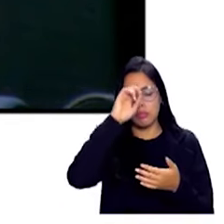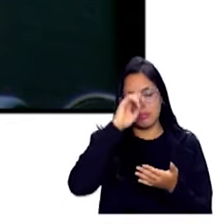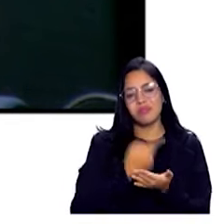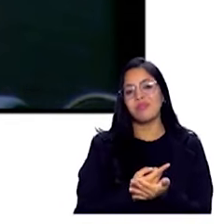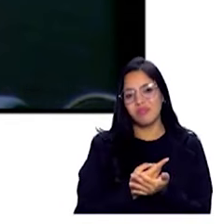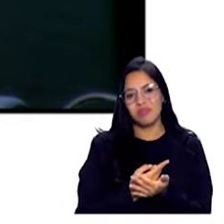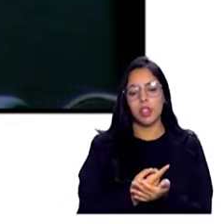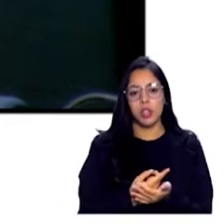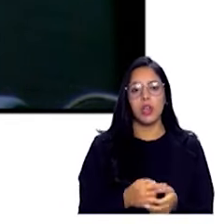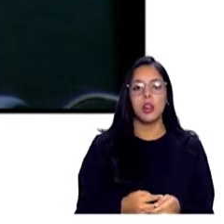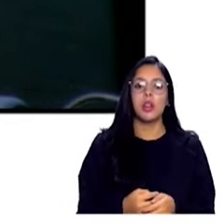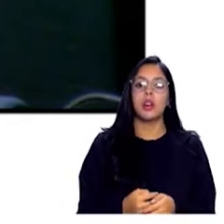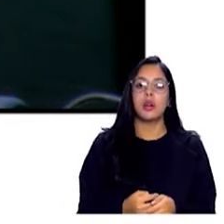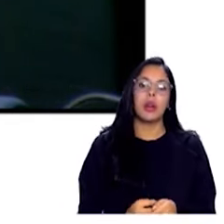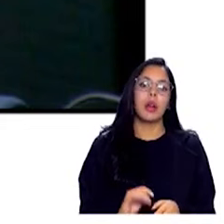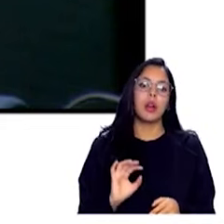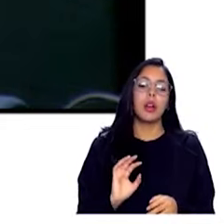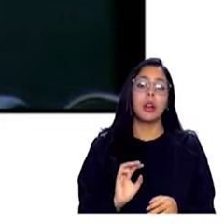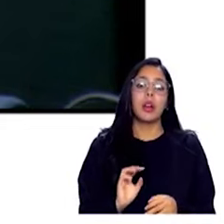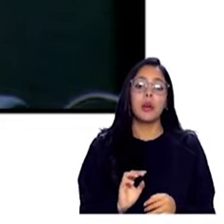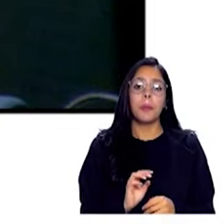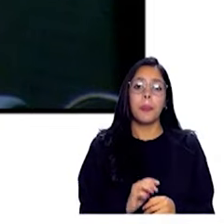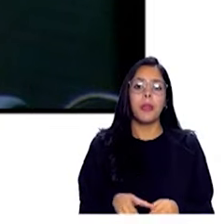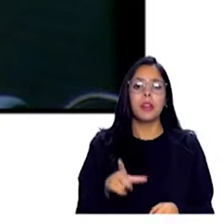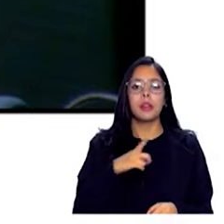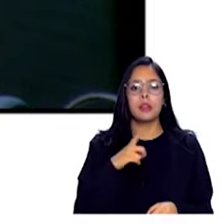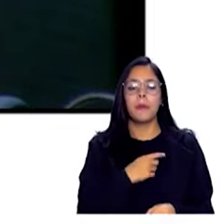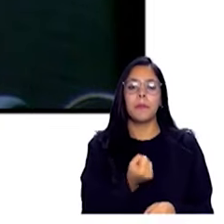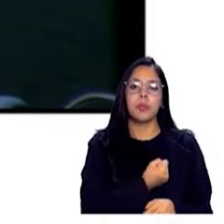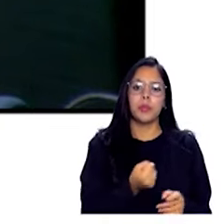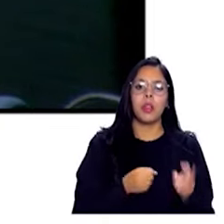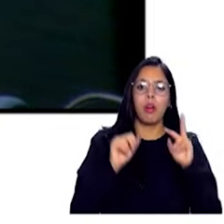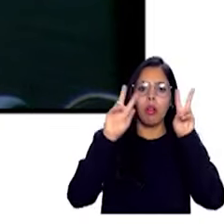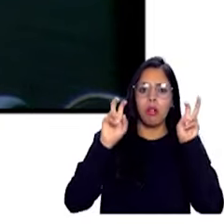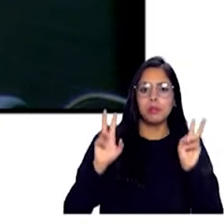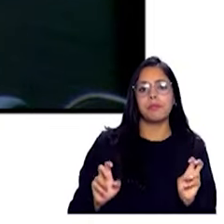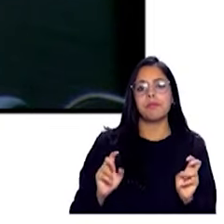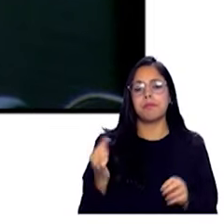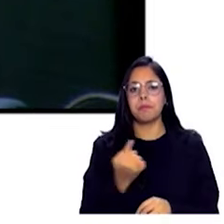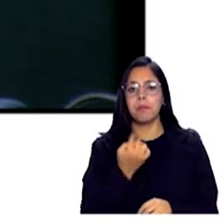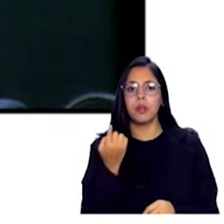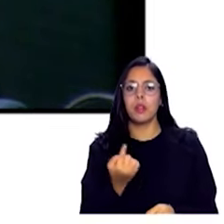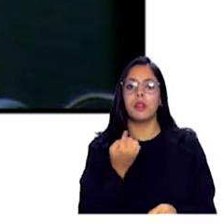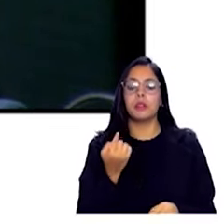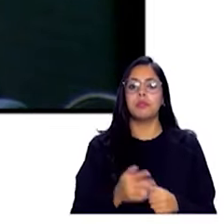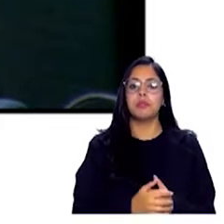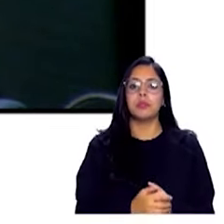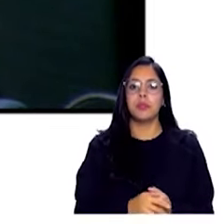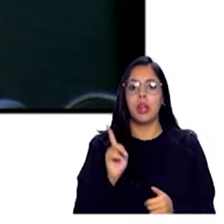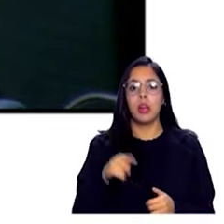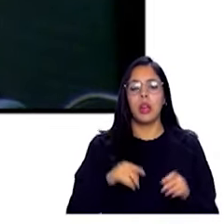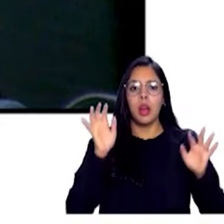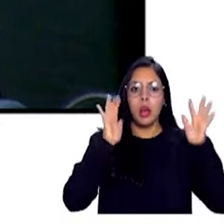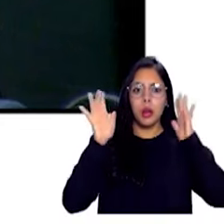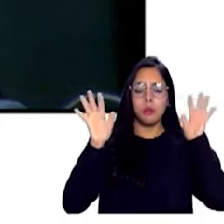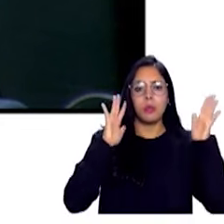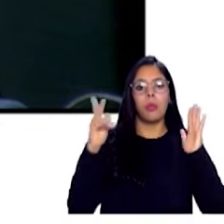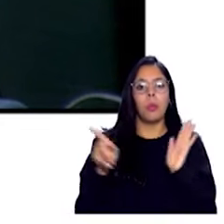del número de asuntos aisladamente consider no refleja El volumen de trabajo que